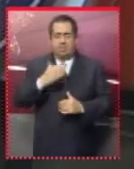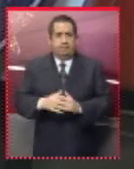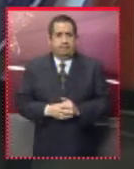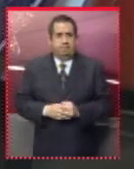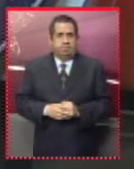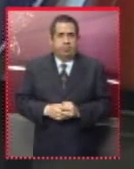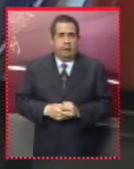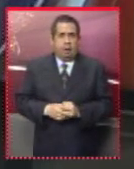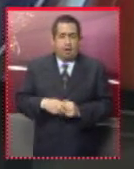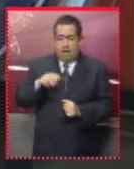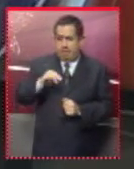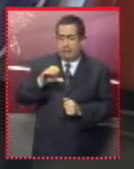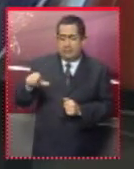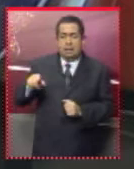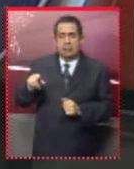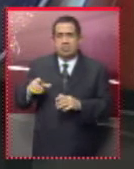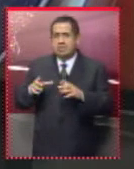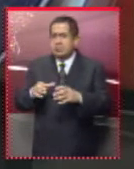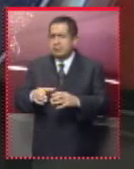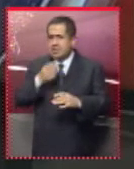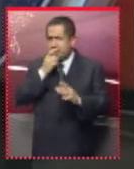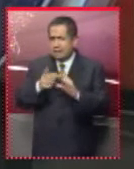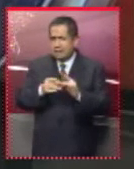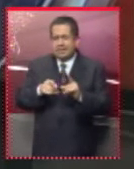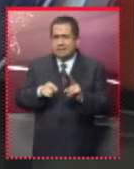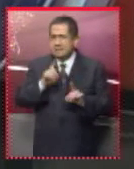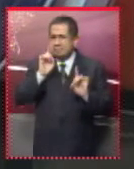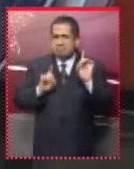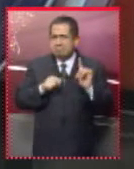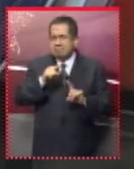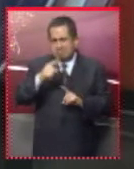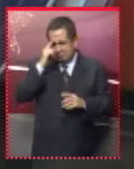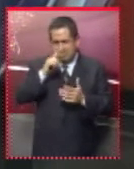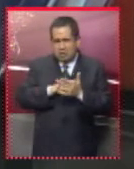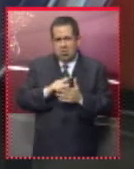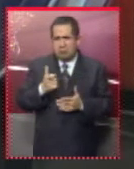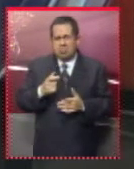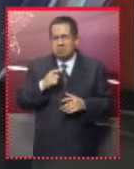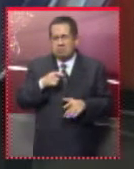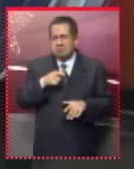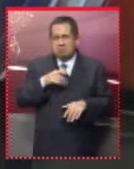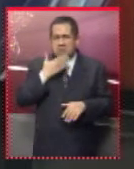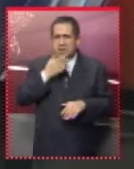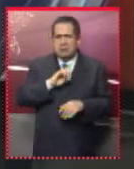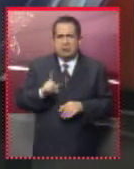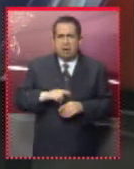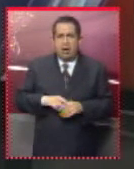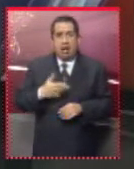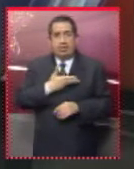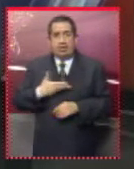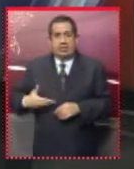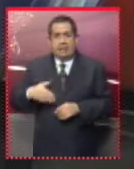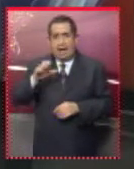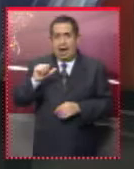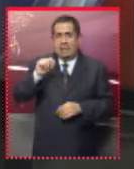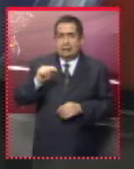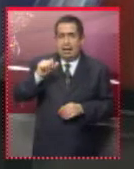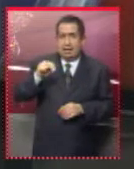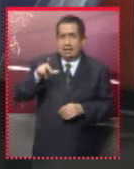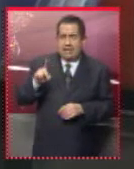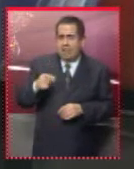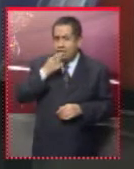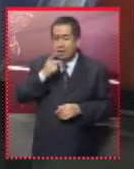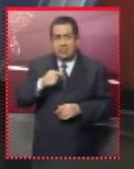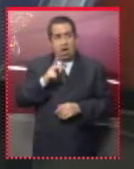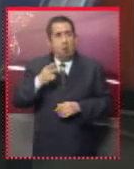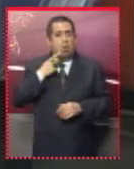Movimiento Ciudadano cuestionó el modelo económico que se ha implementado en las últimas décadas del país. El diputado José Clemente Castañeda precisó que la política macroeconómica no